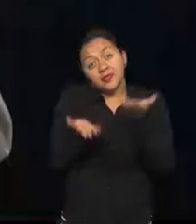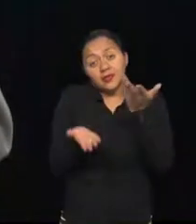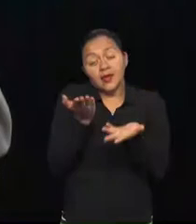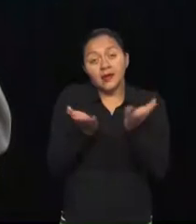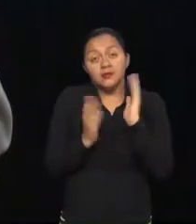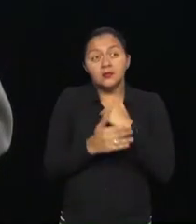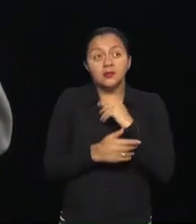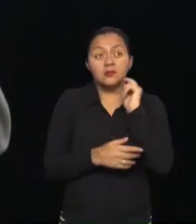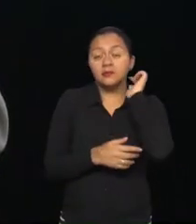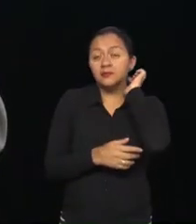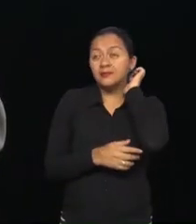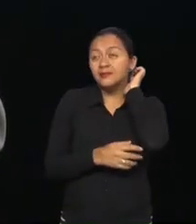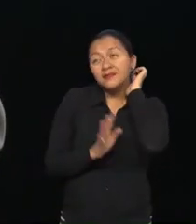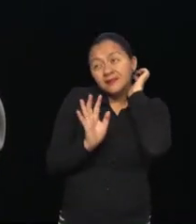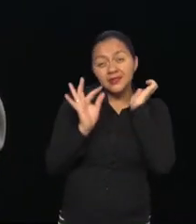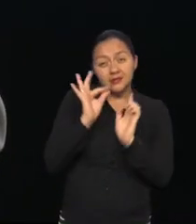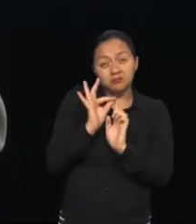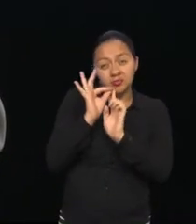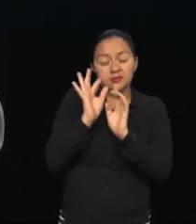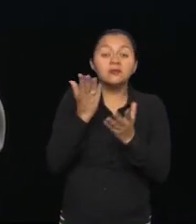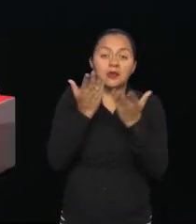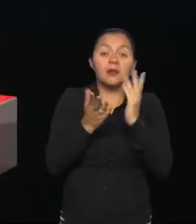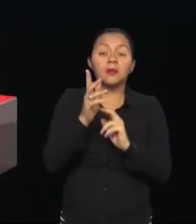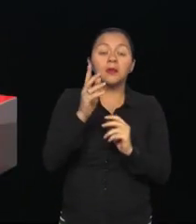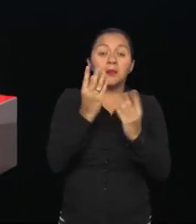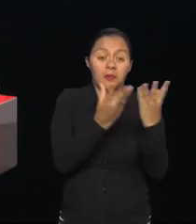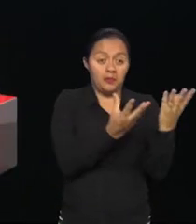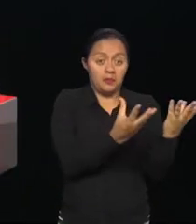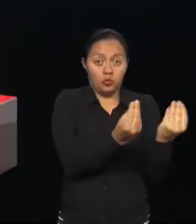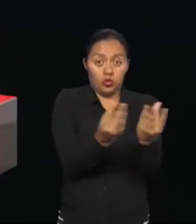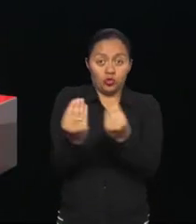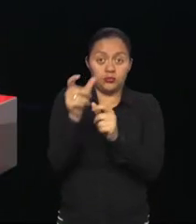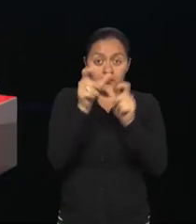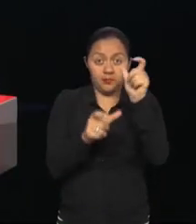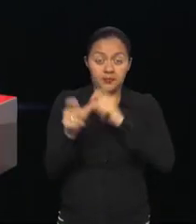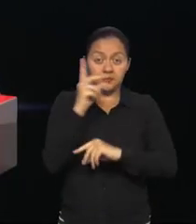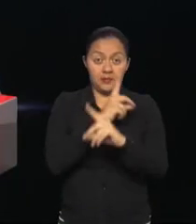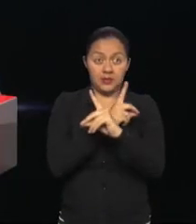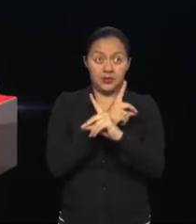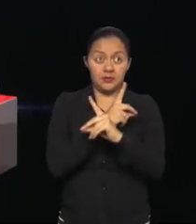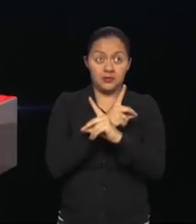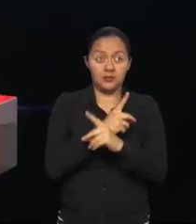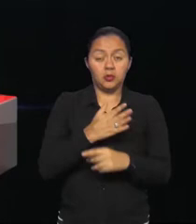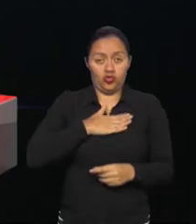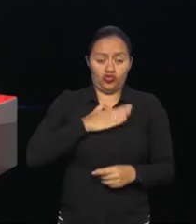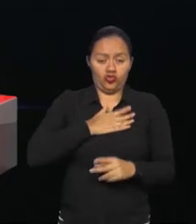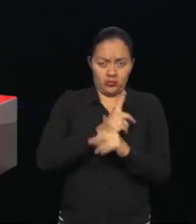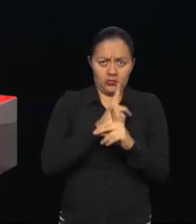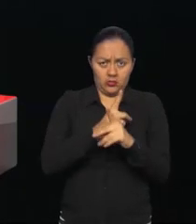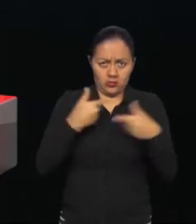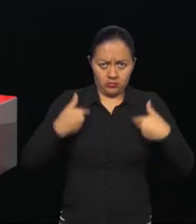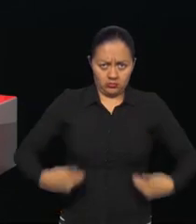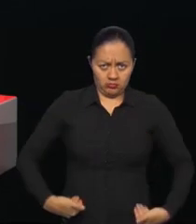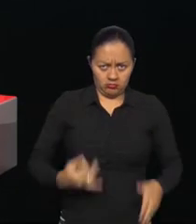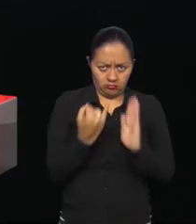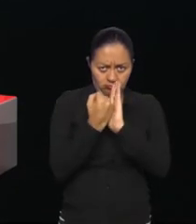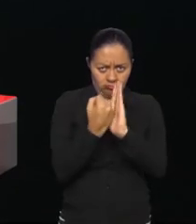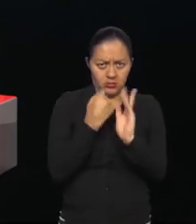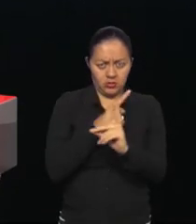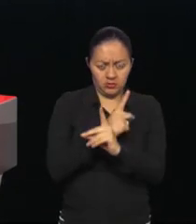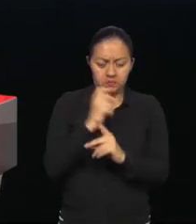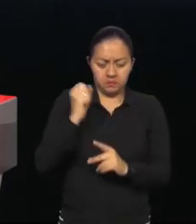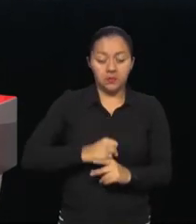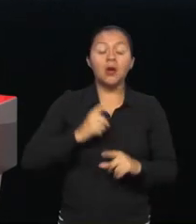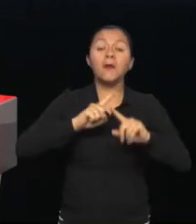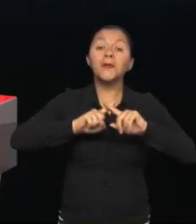media especial. Muchas personas con discapacidad, y yo tengo una discapacidad, lógicamente,